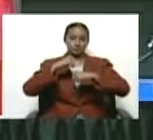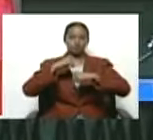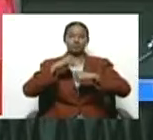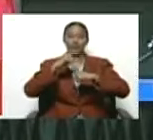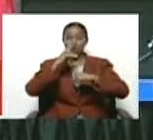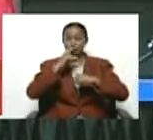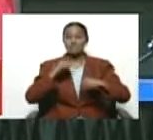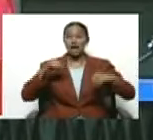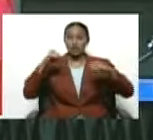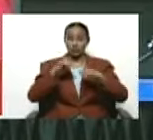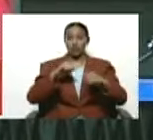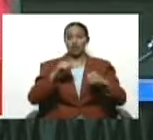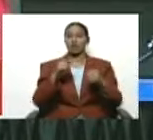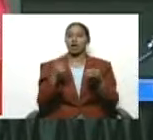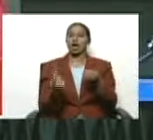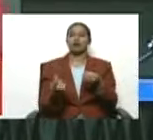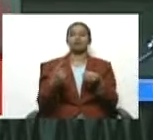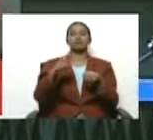adultos mayores,